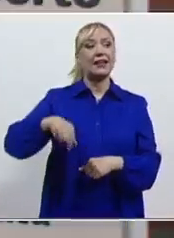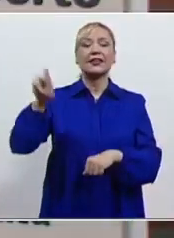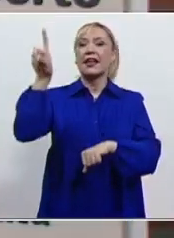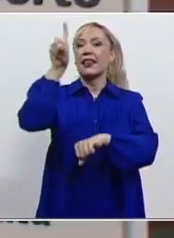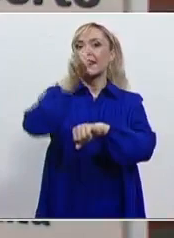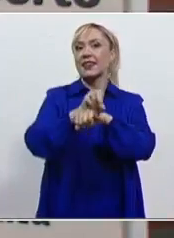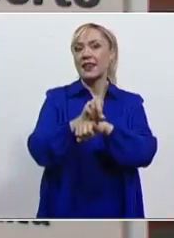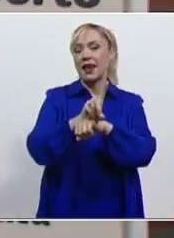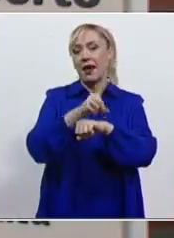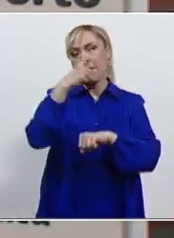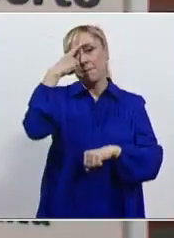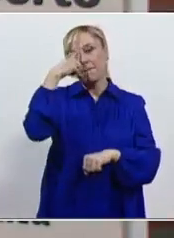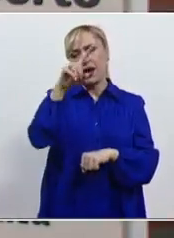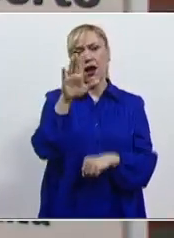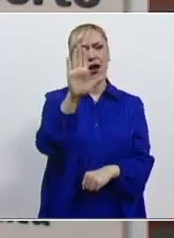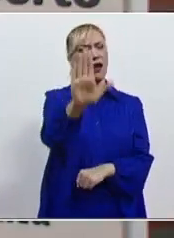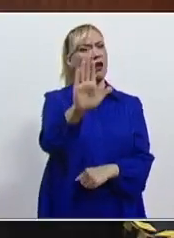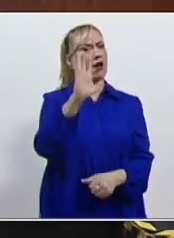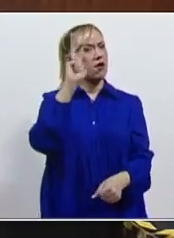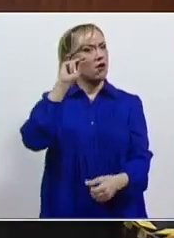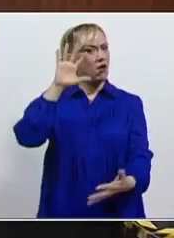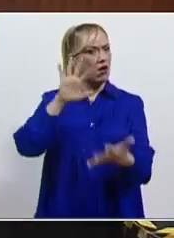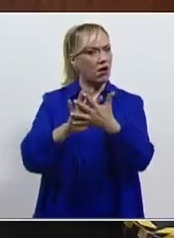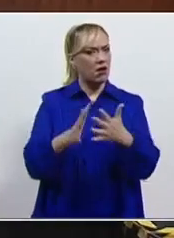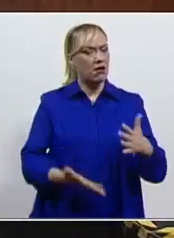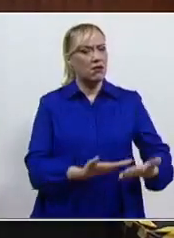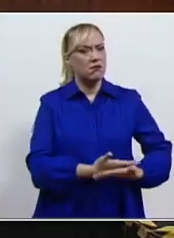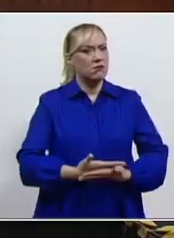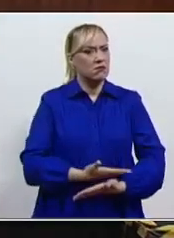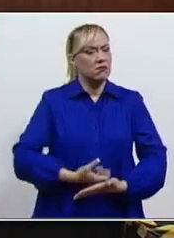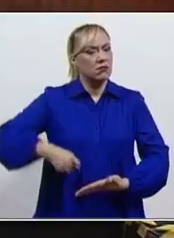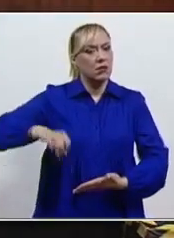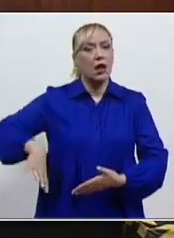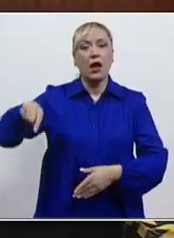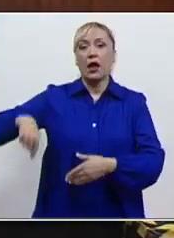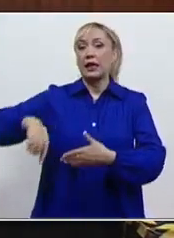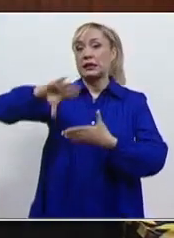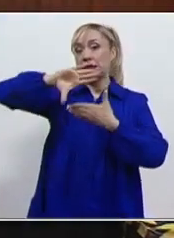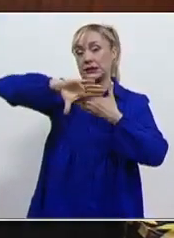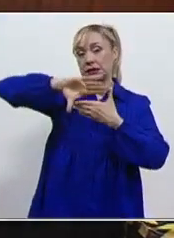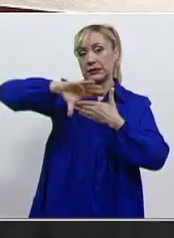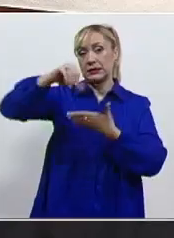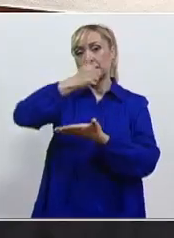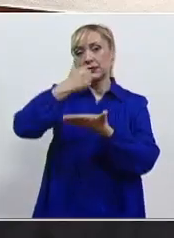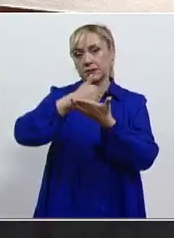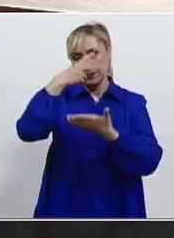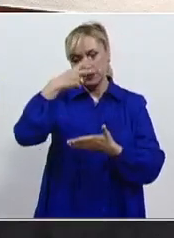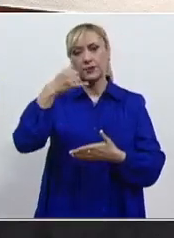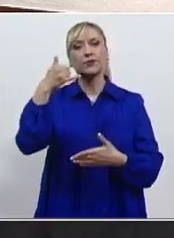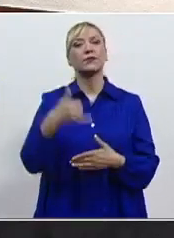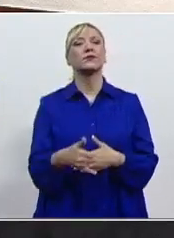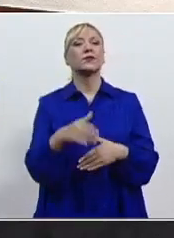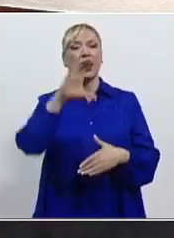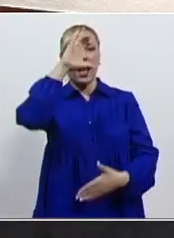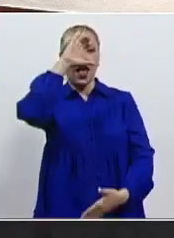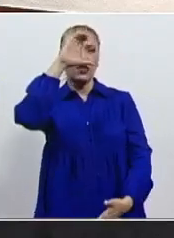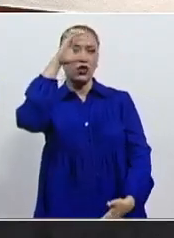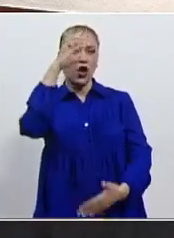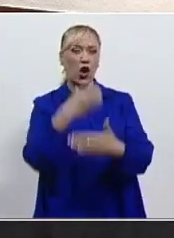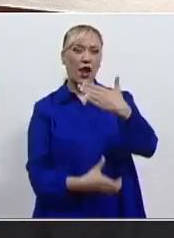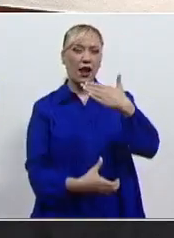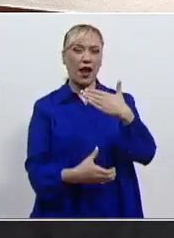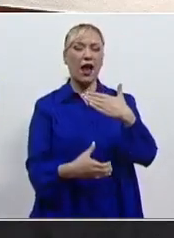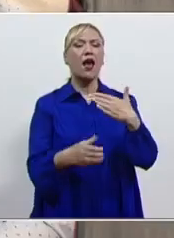Día para la Despenalización del Aborto, la Comisión de Derechos Humanos de la Ciudad de México y la Organización Católicas por el Derecho